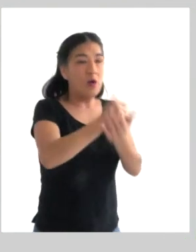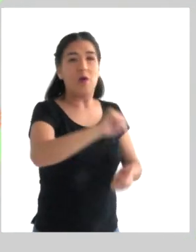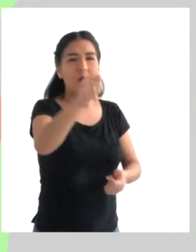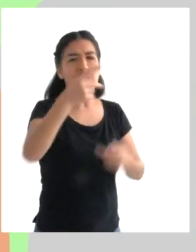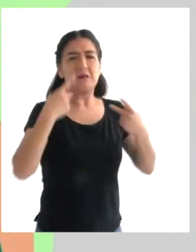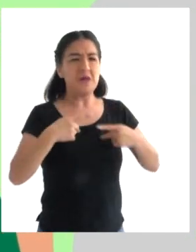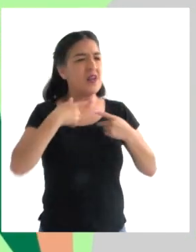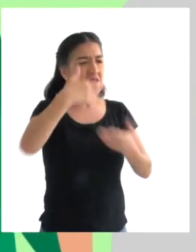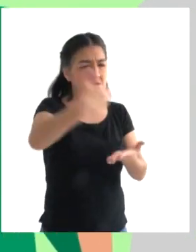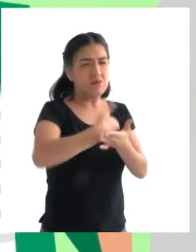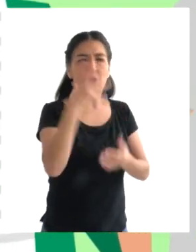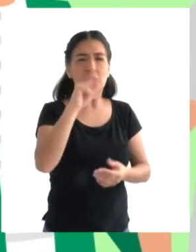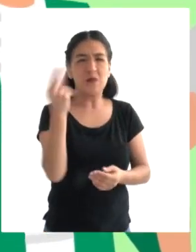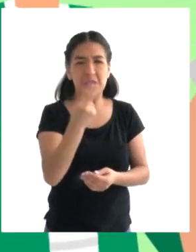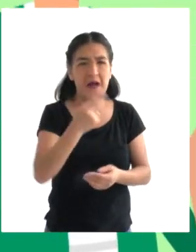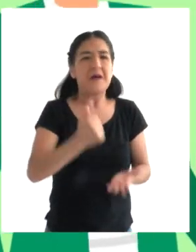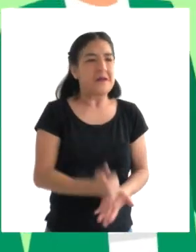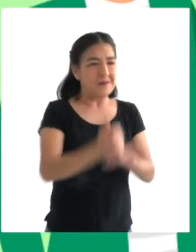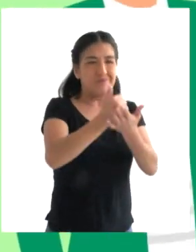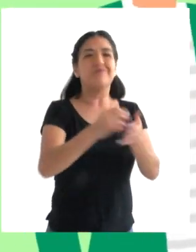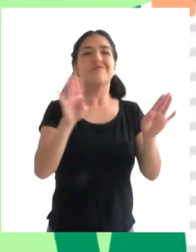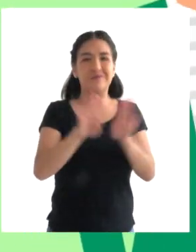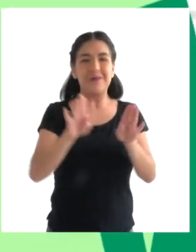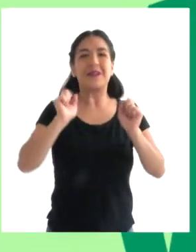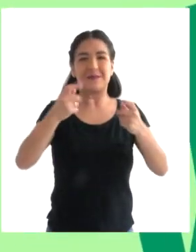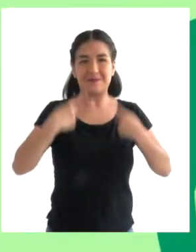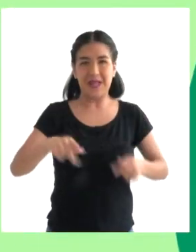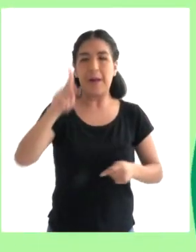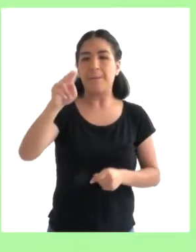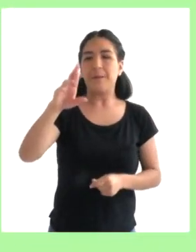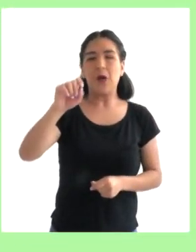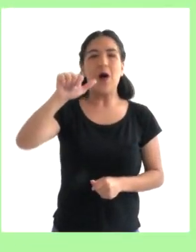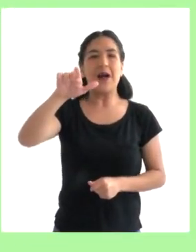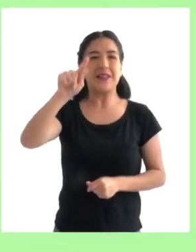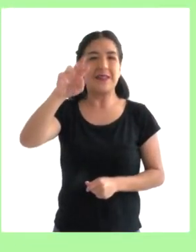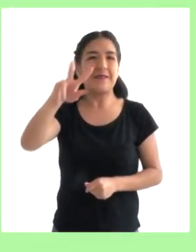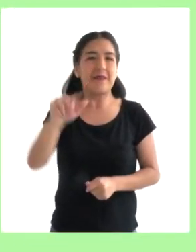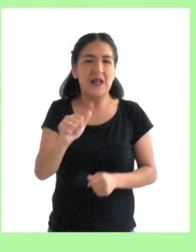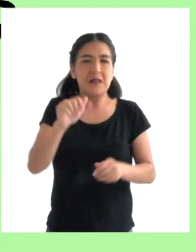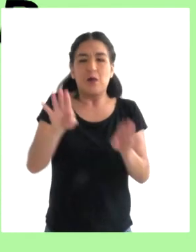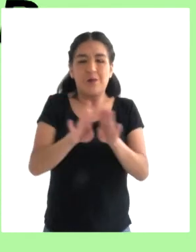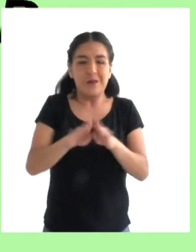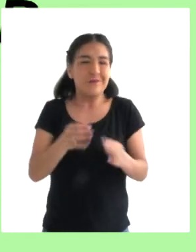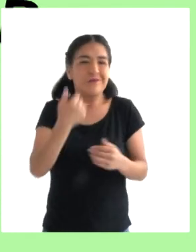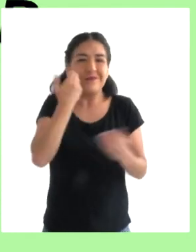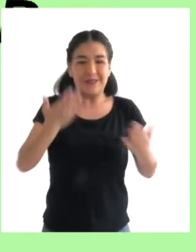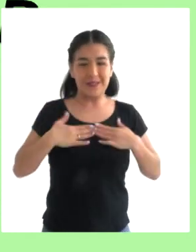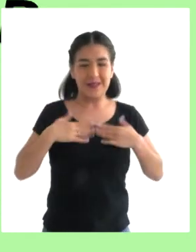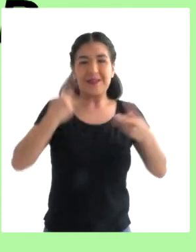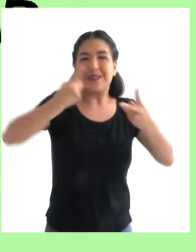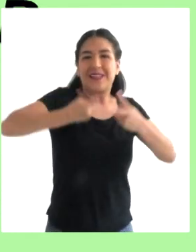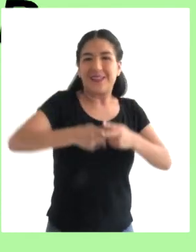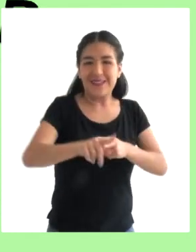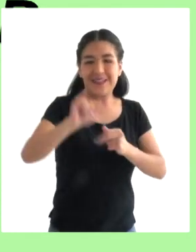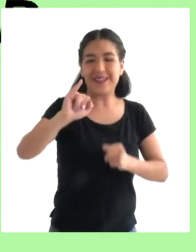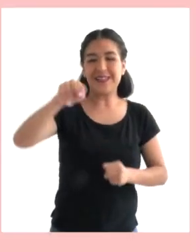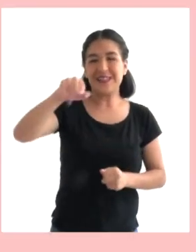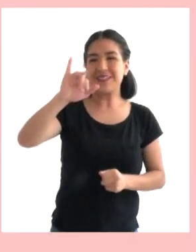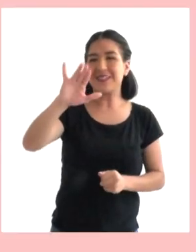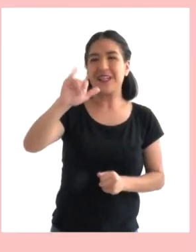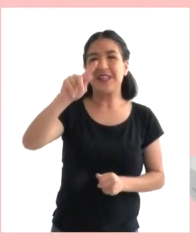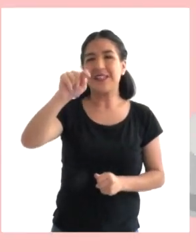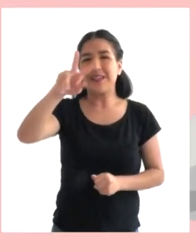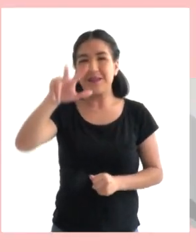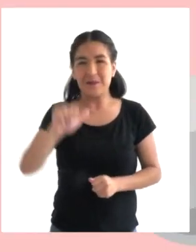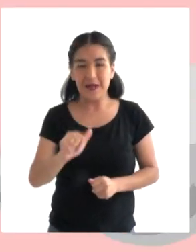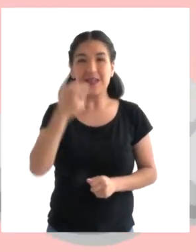pida muestran un perfil proactivo y lo hacen a través de una iniciativa. La organización es clave para anticipar.